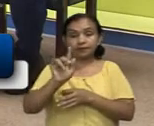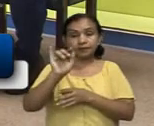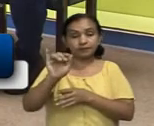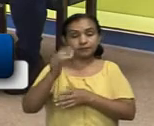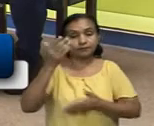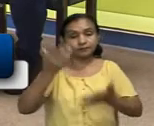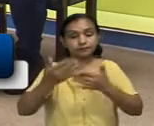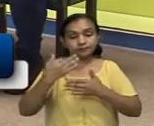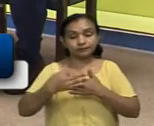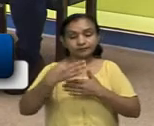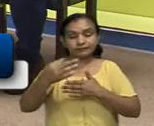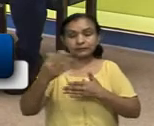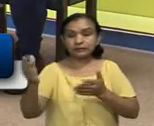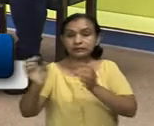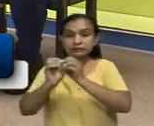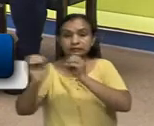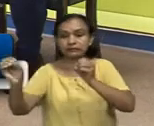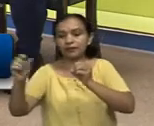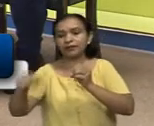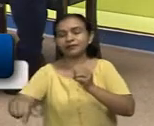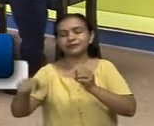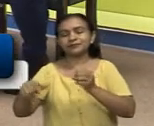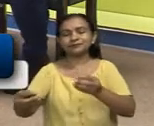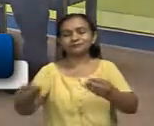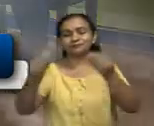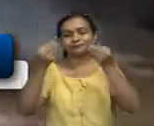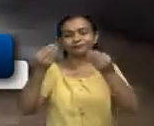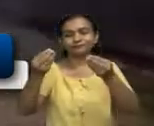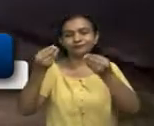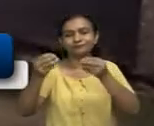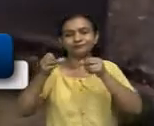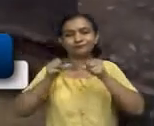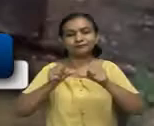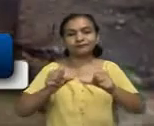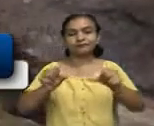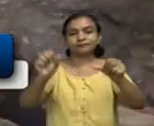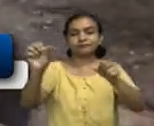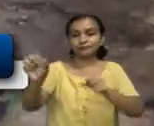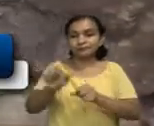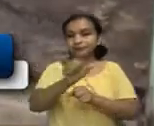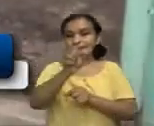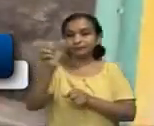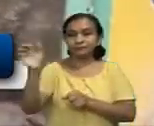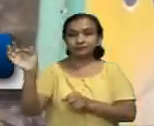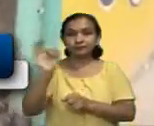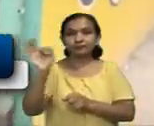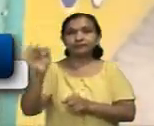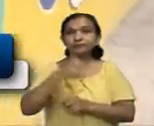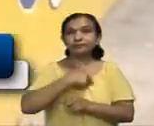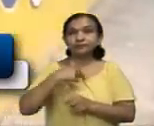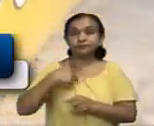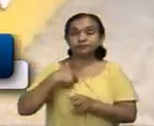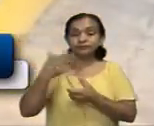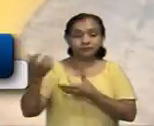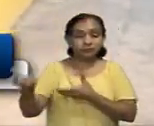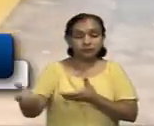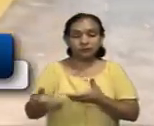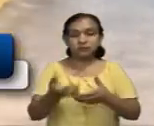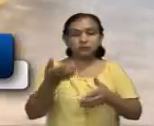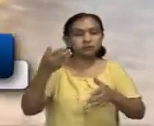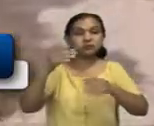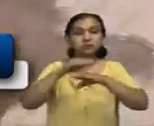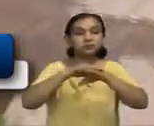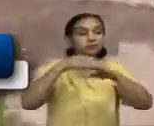futuro criadero de zancudo. Esa es una principal causa del que el zancudo siga. Otra causa es de que durante la fumigación no se permite